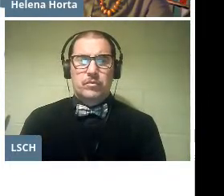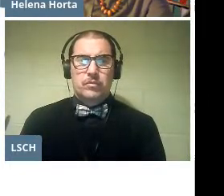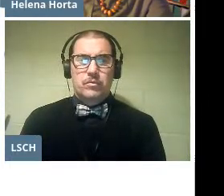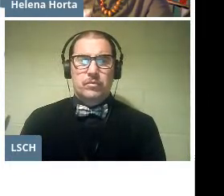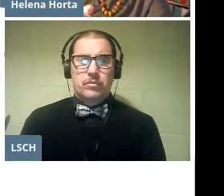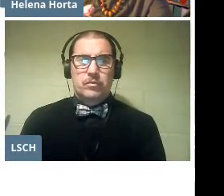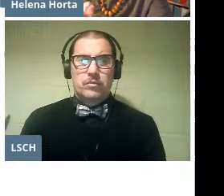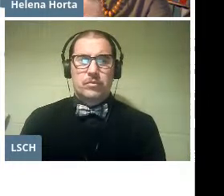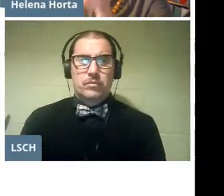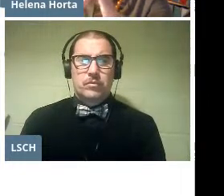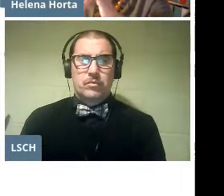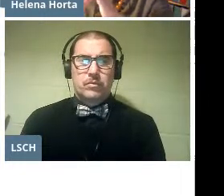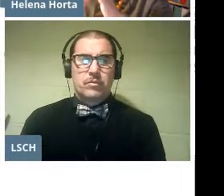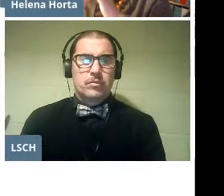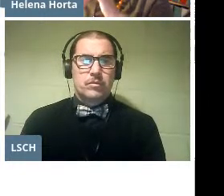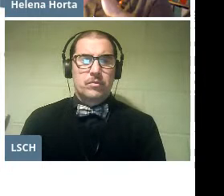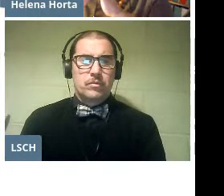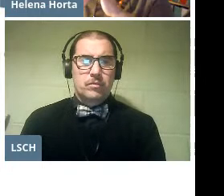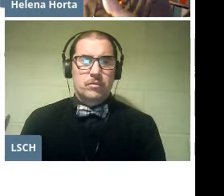En